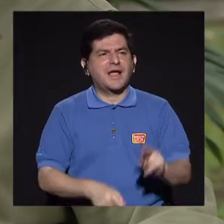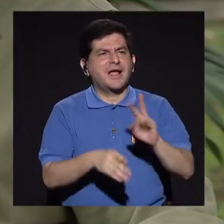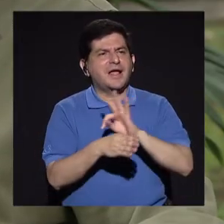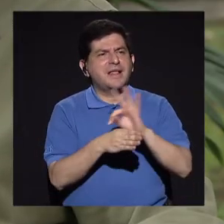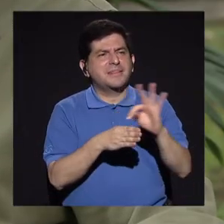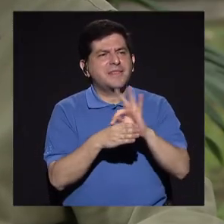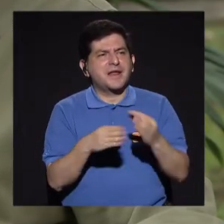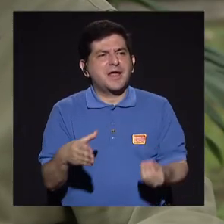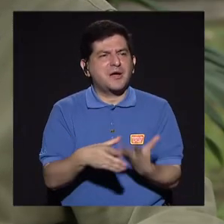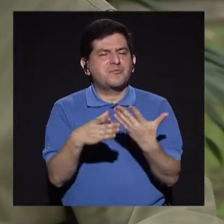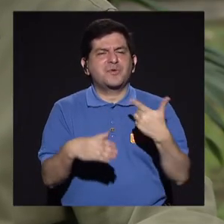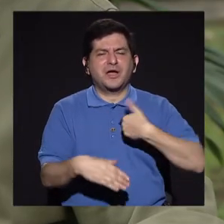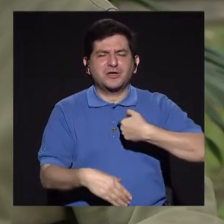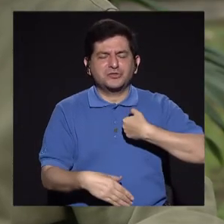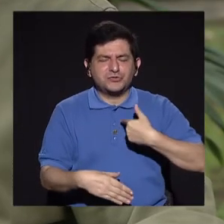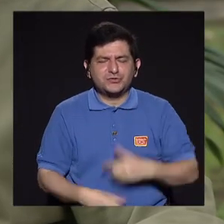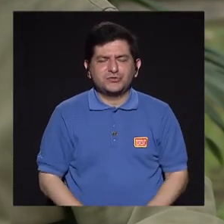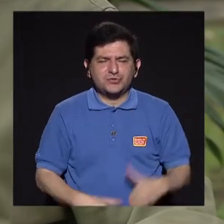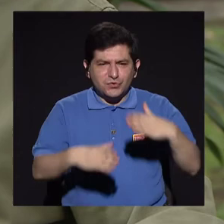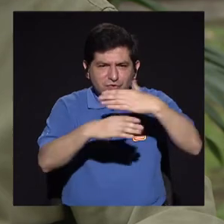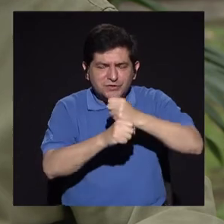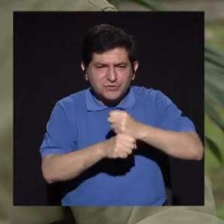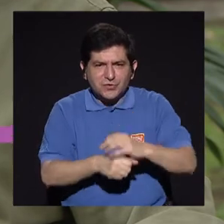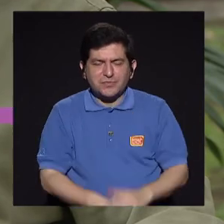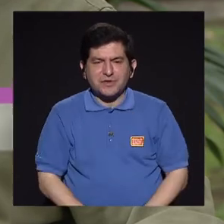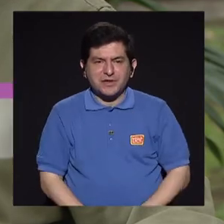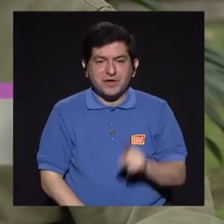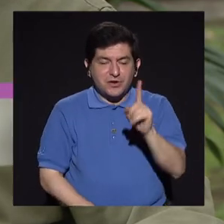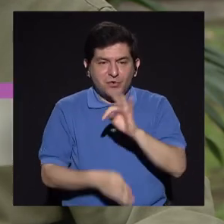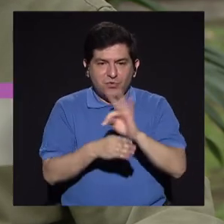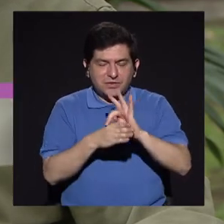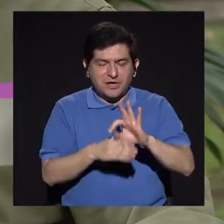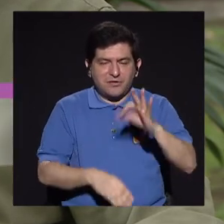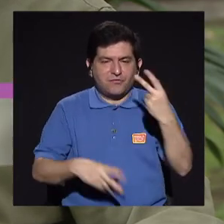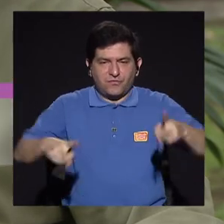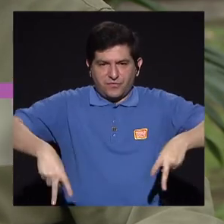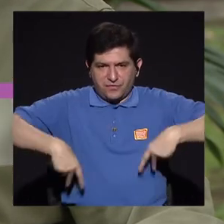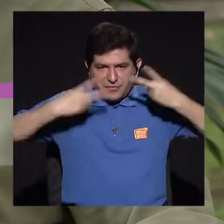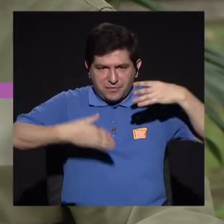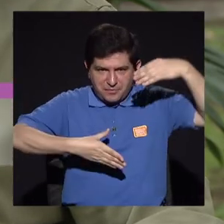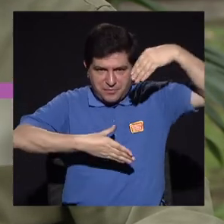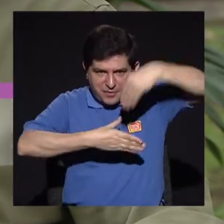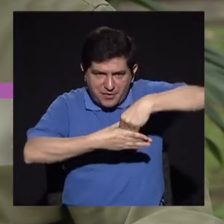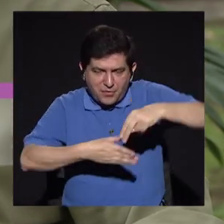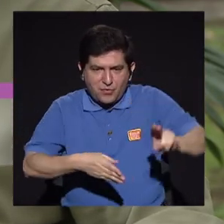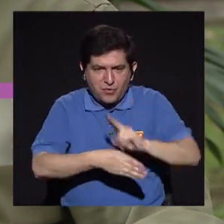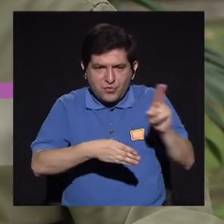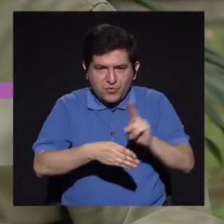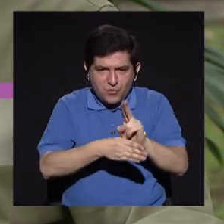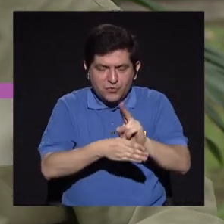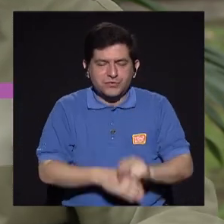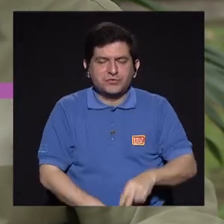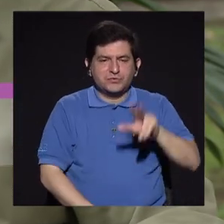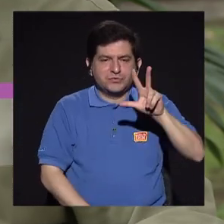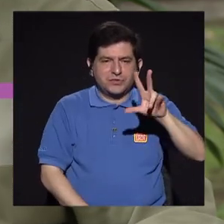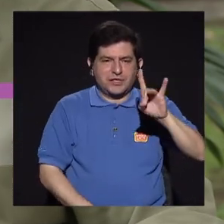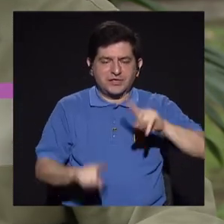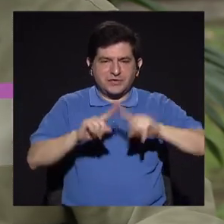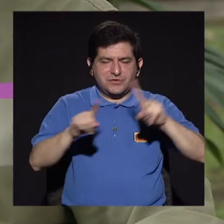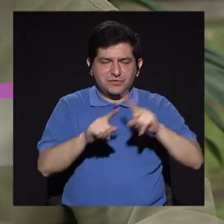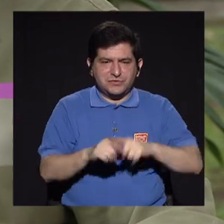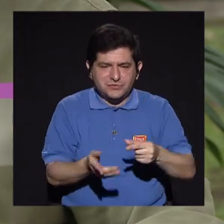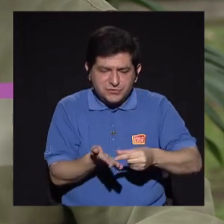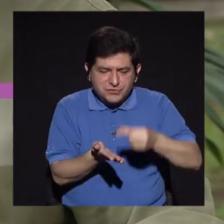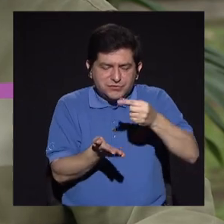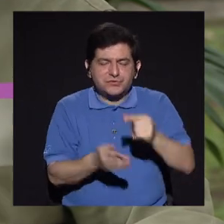terapia floral yo la resumiría como un tratamiento del estilo de vida que incluye el uso de 38 remedios florales,